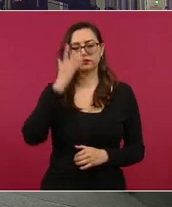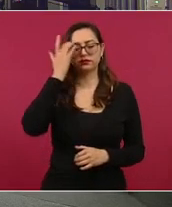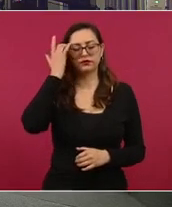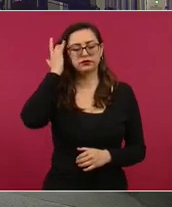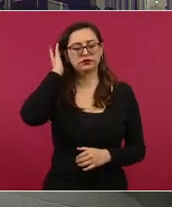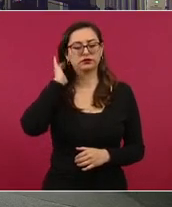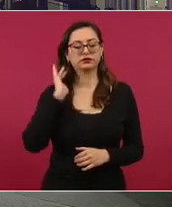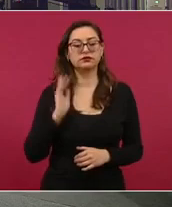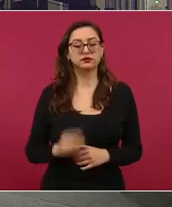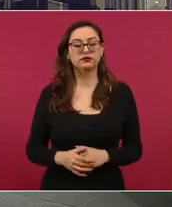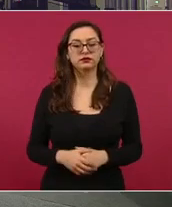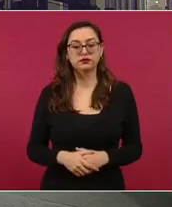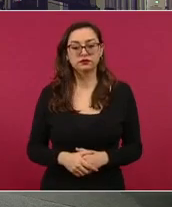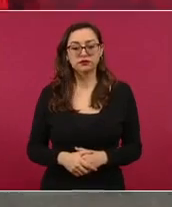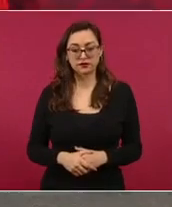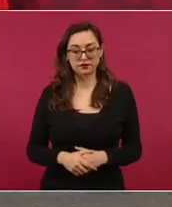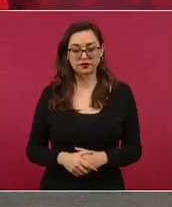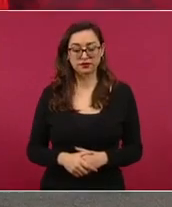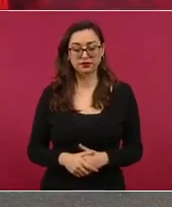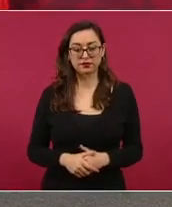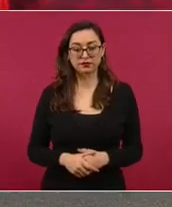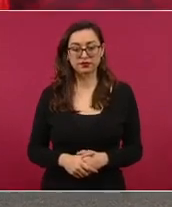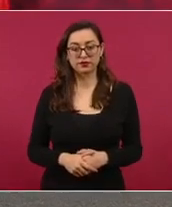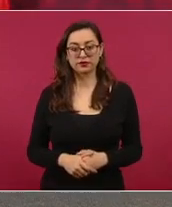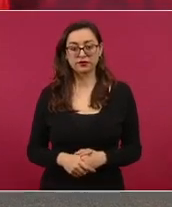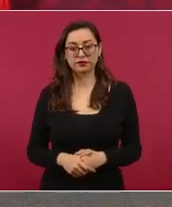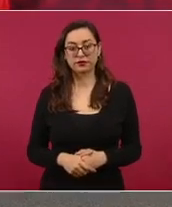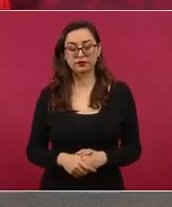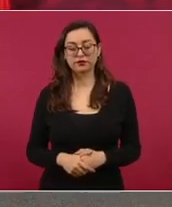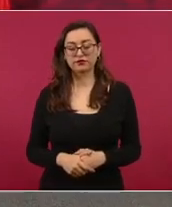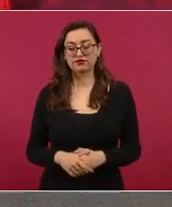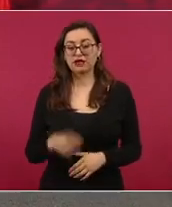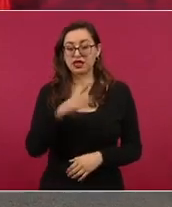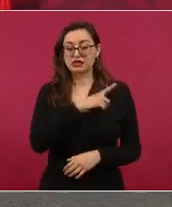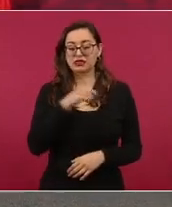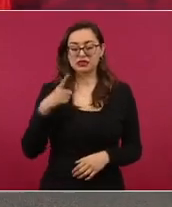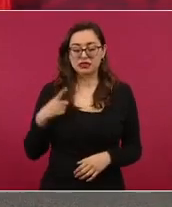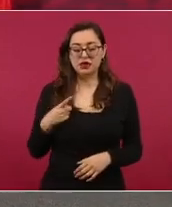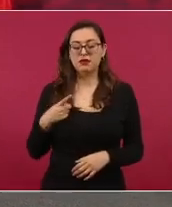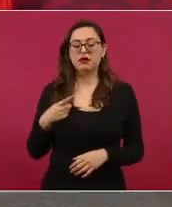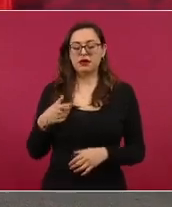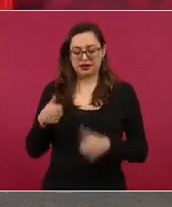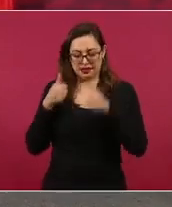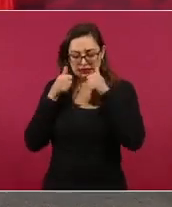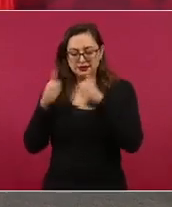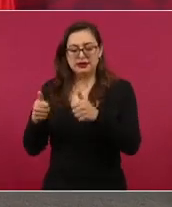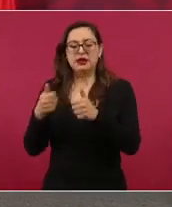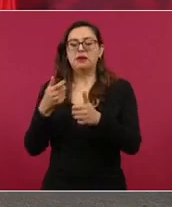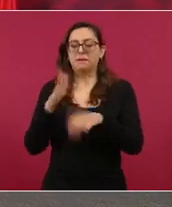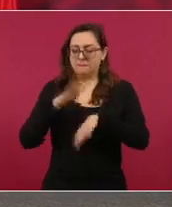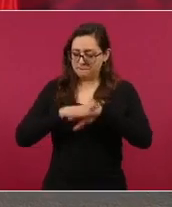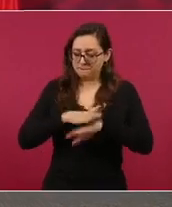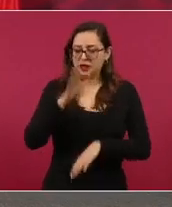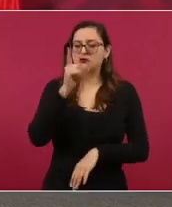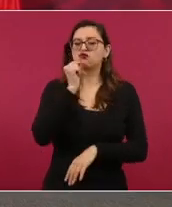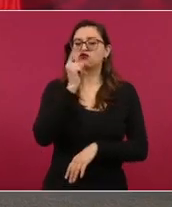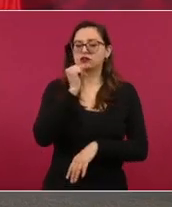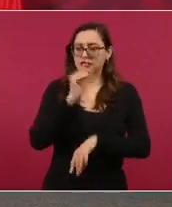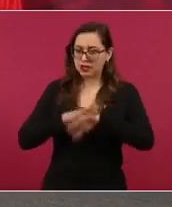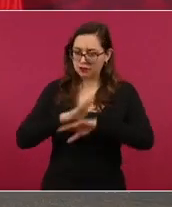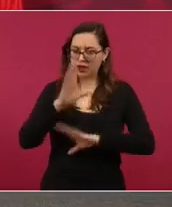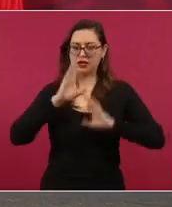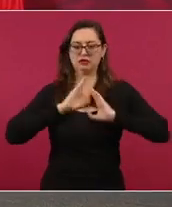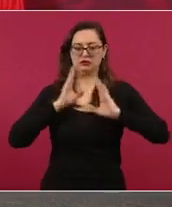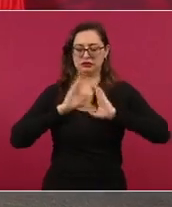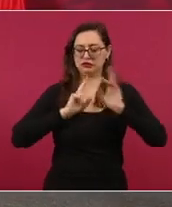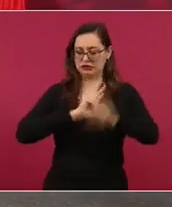atender de manera más específica las causas de la violencia,